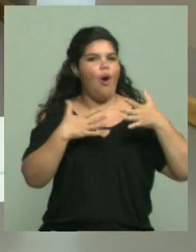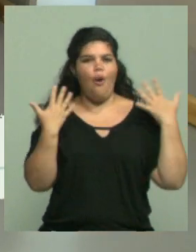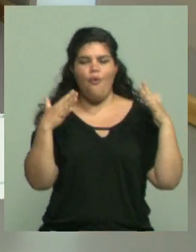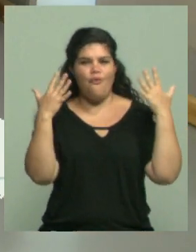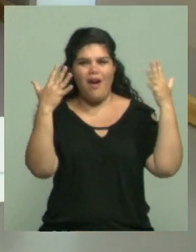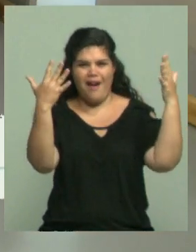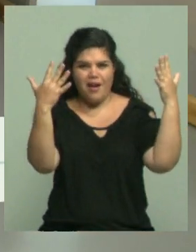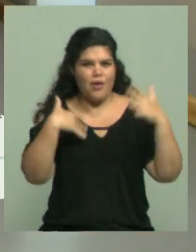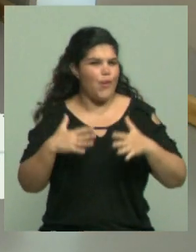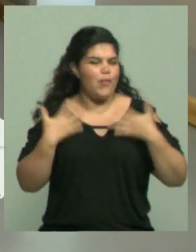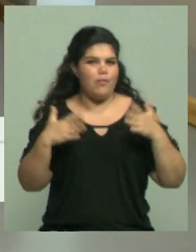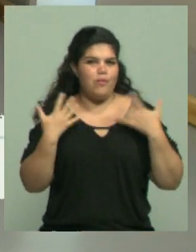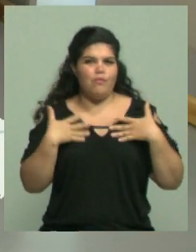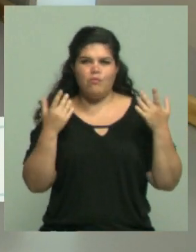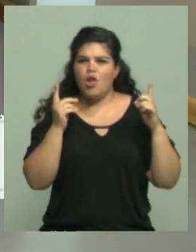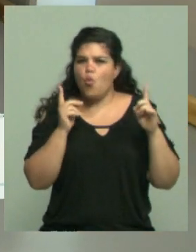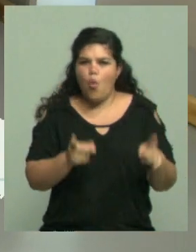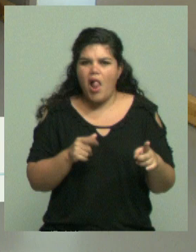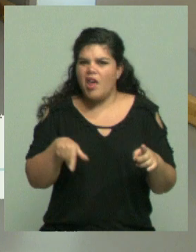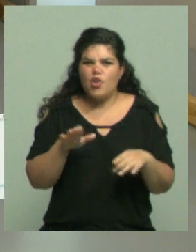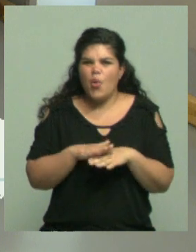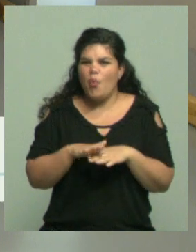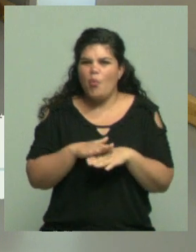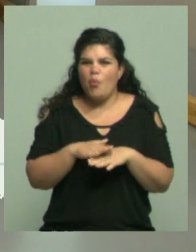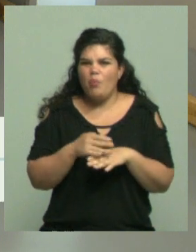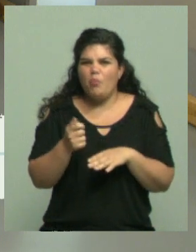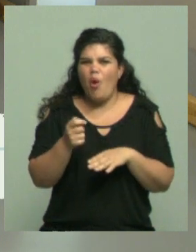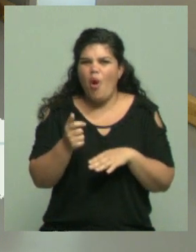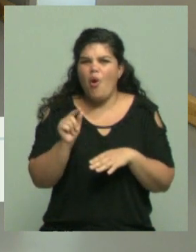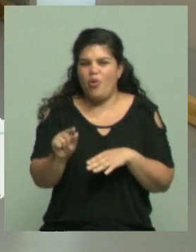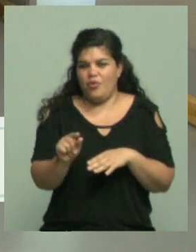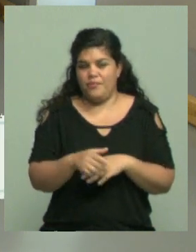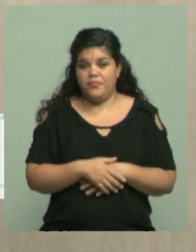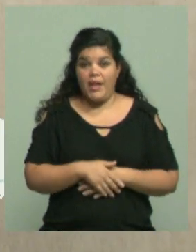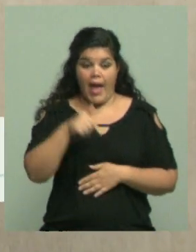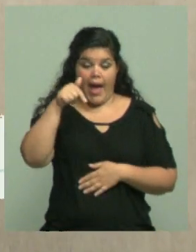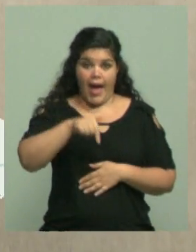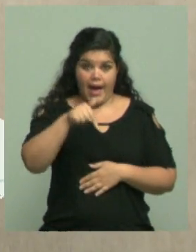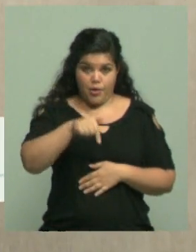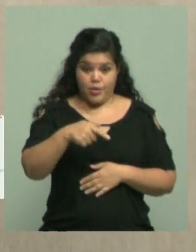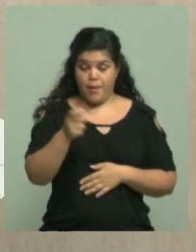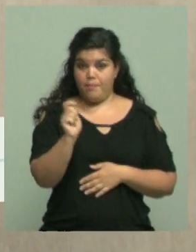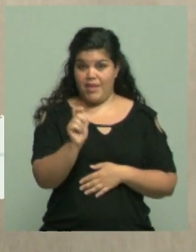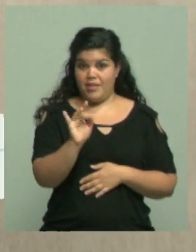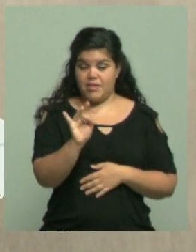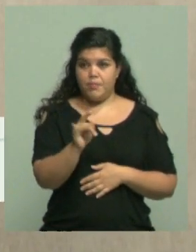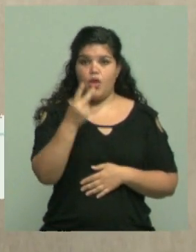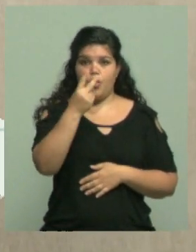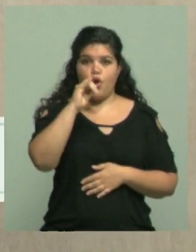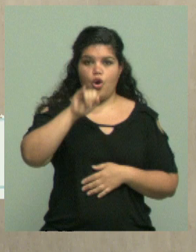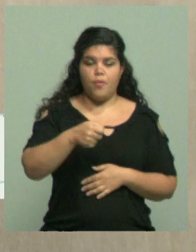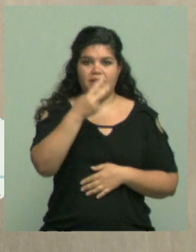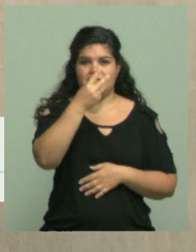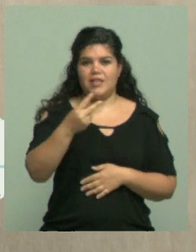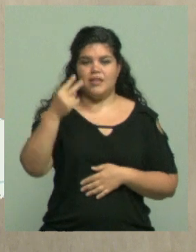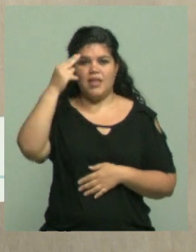eterna. Esa deuda eterna con el jubilado. Entonces, este mes van a recibir un 2,69 de aumento. Siempre hablamos de